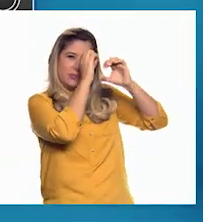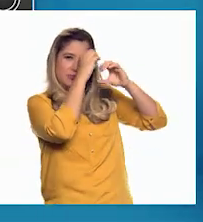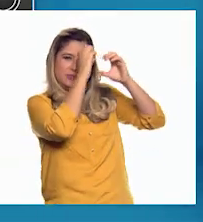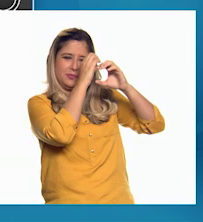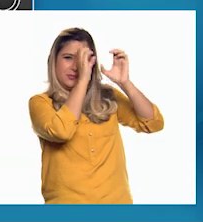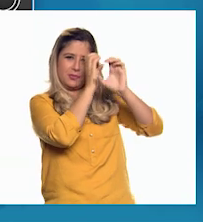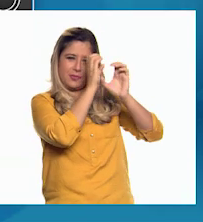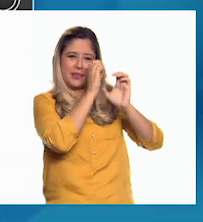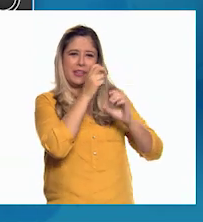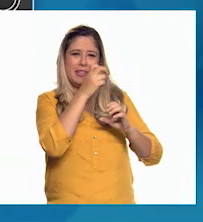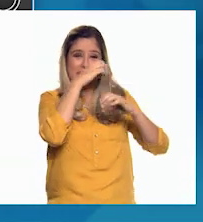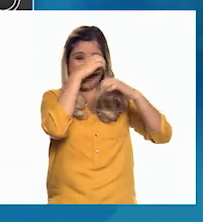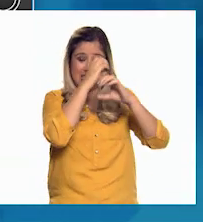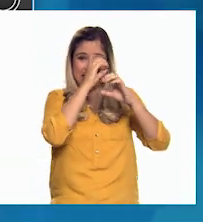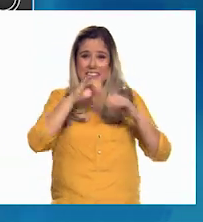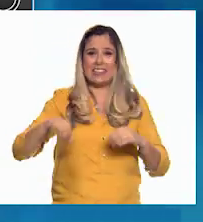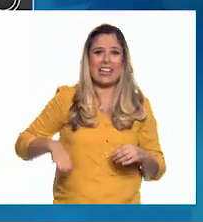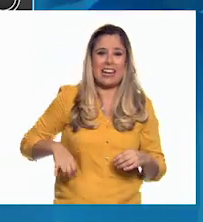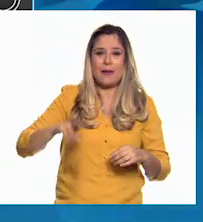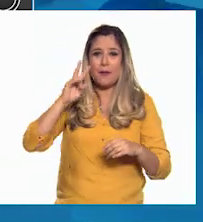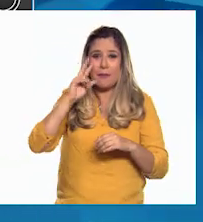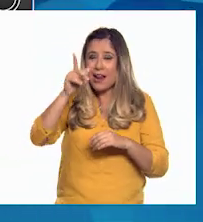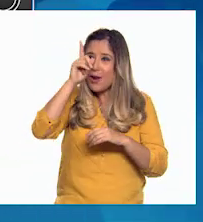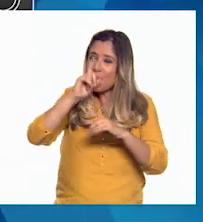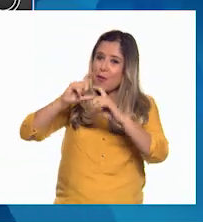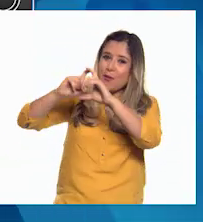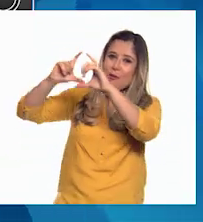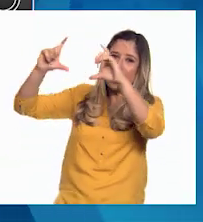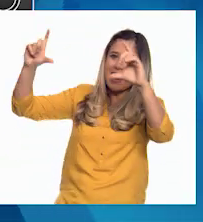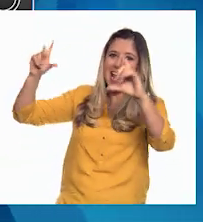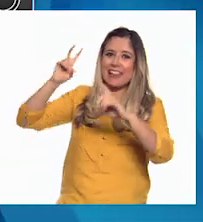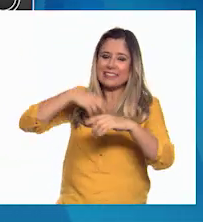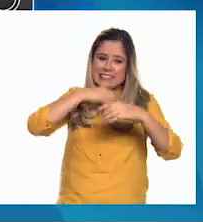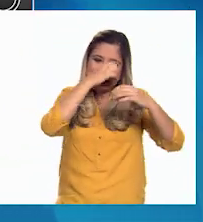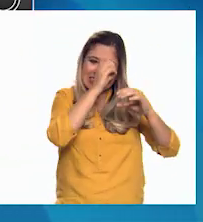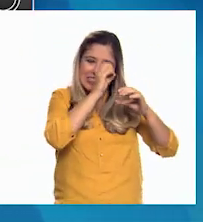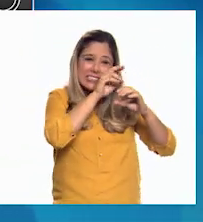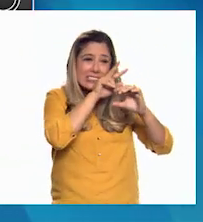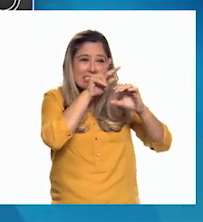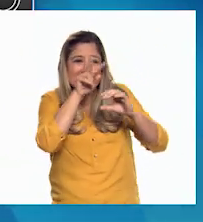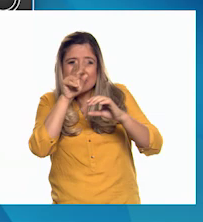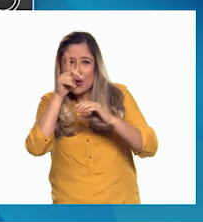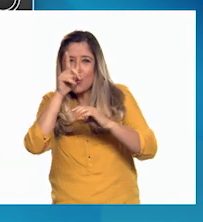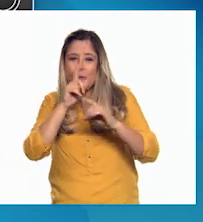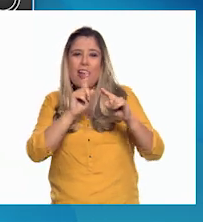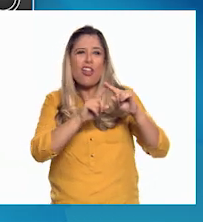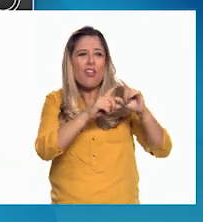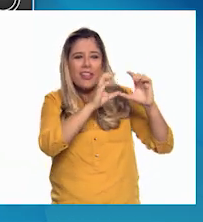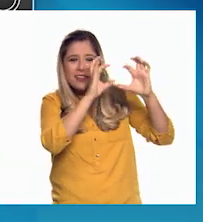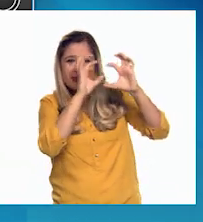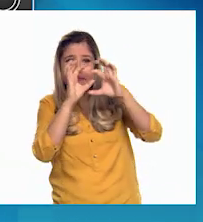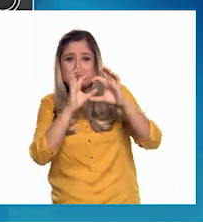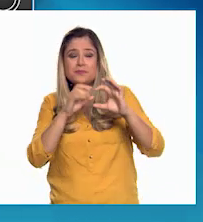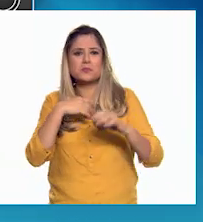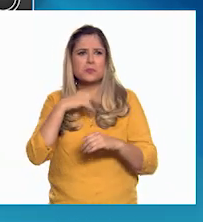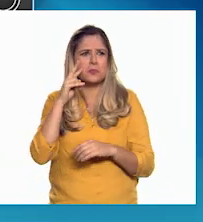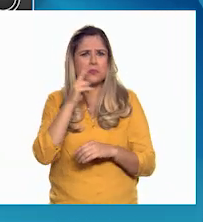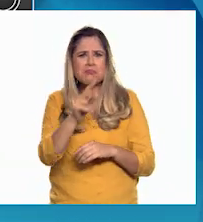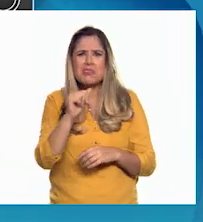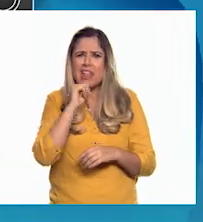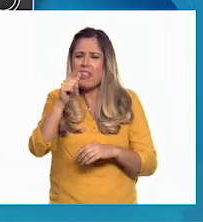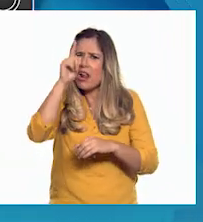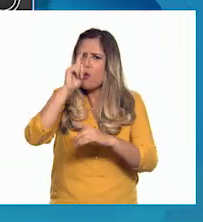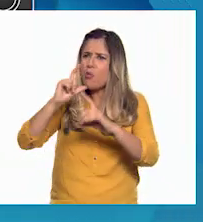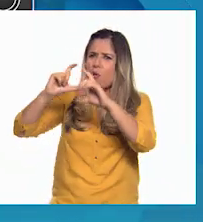era para mí el telescopio porque al que le interesaba ver la luna era a mí y que además me costaba trabajo localizarla. Y finalmente él, cuando veía que no pasaba nada en la